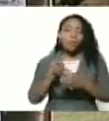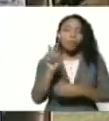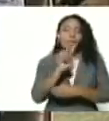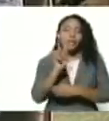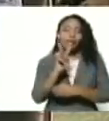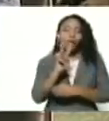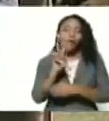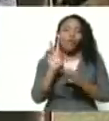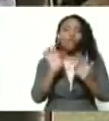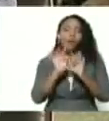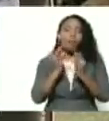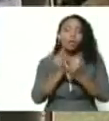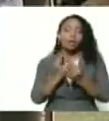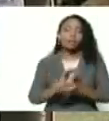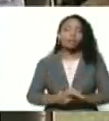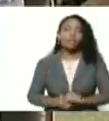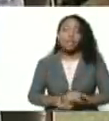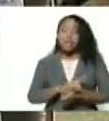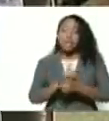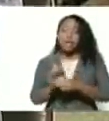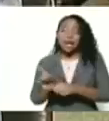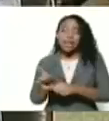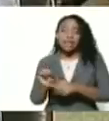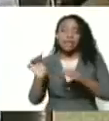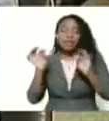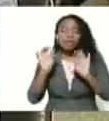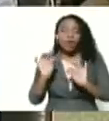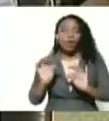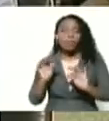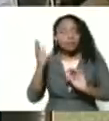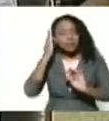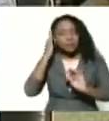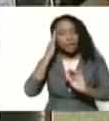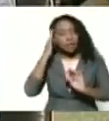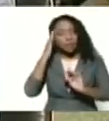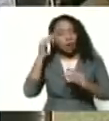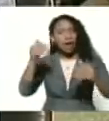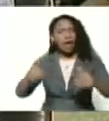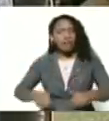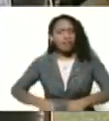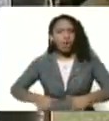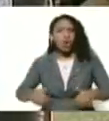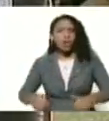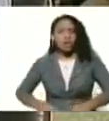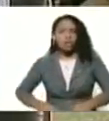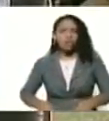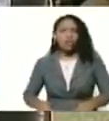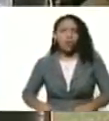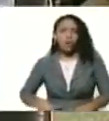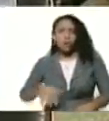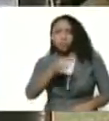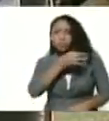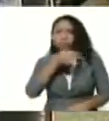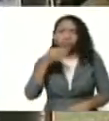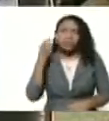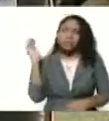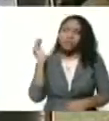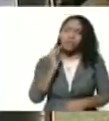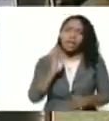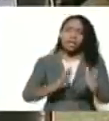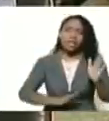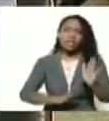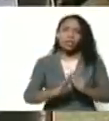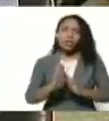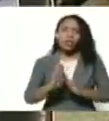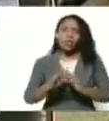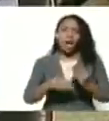22 familias. Y en ese sentido sabemos que hay un esfuerzo extraordinario que se viene